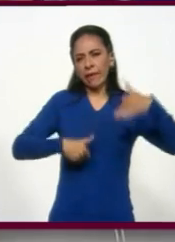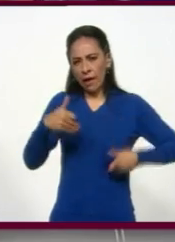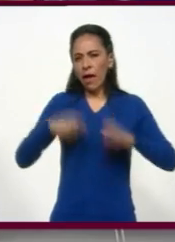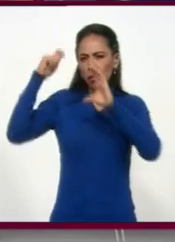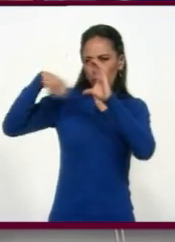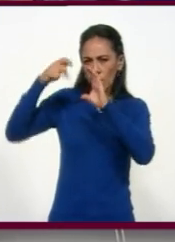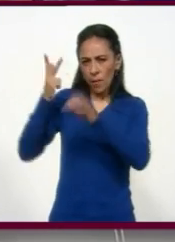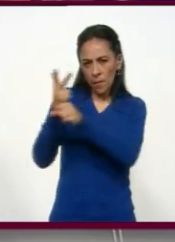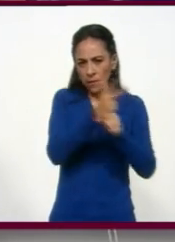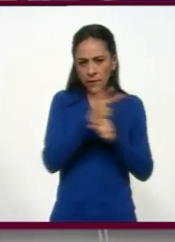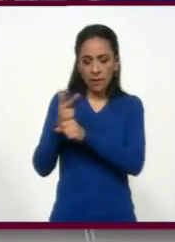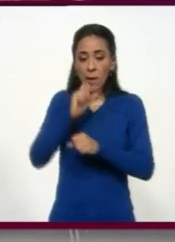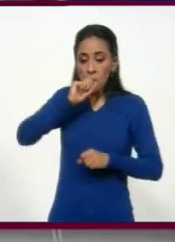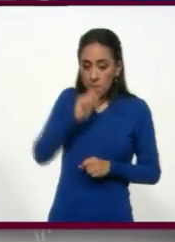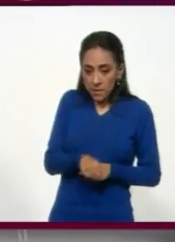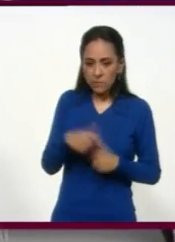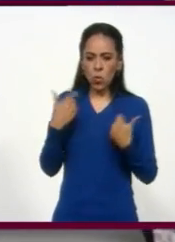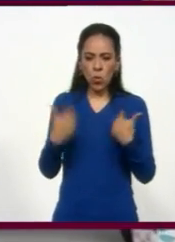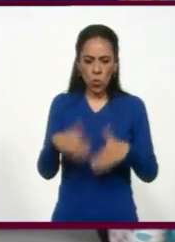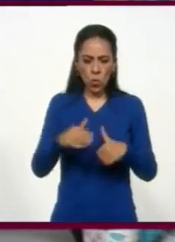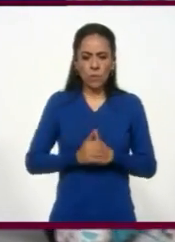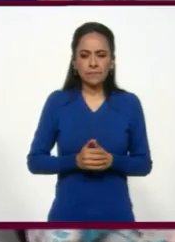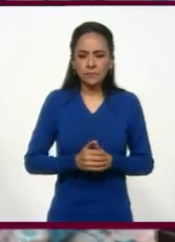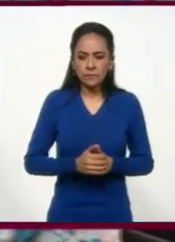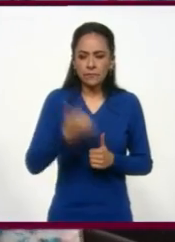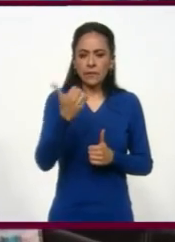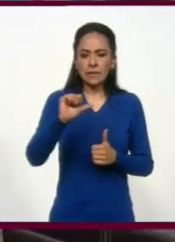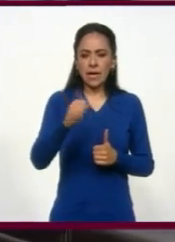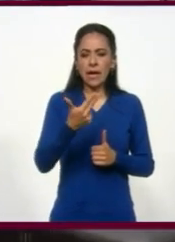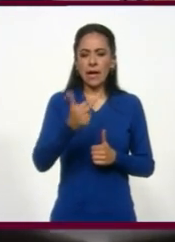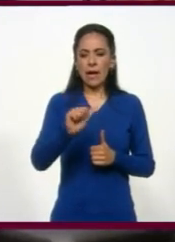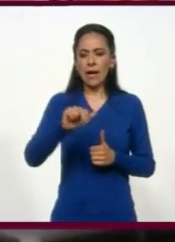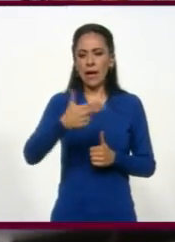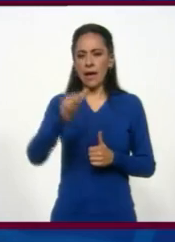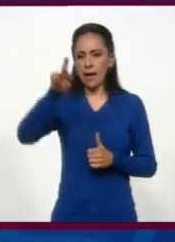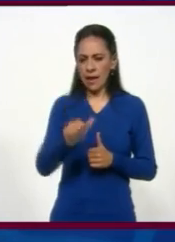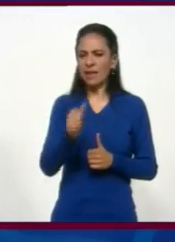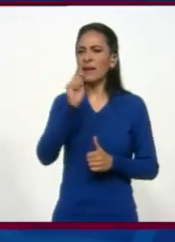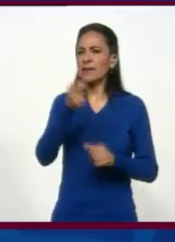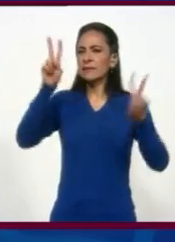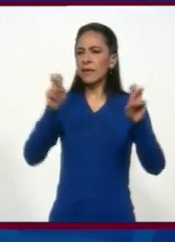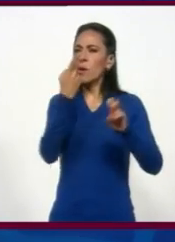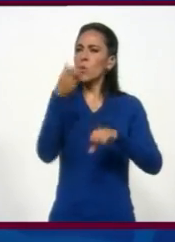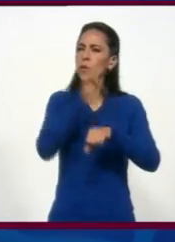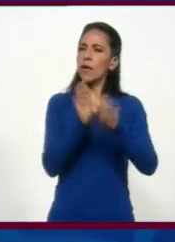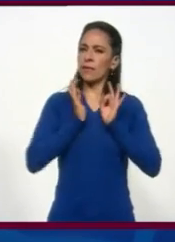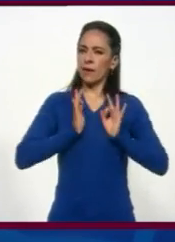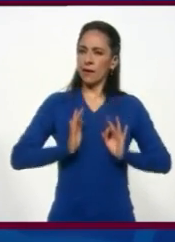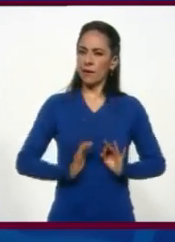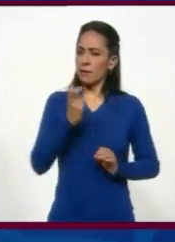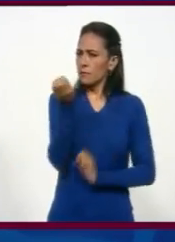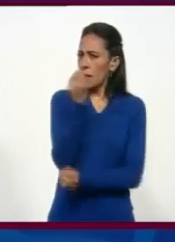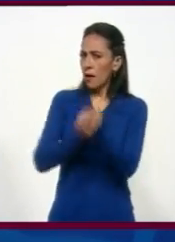de miku ni ya náxara bajo el título de un día tranquilo es una obra que